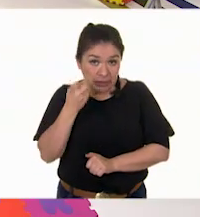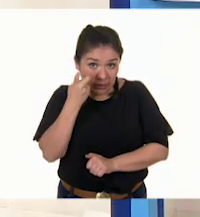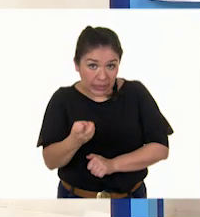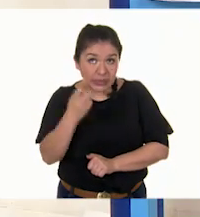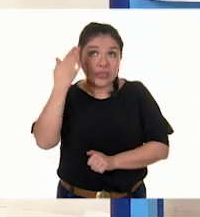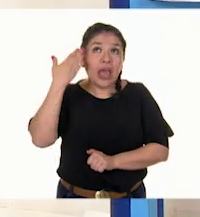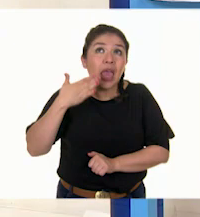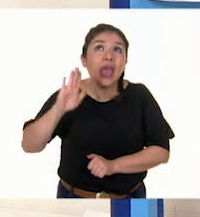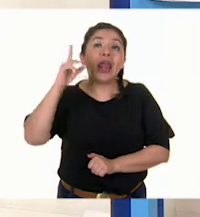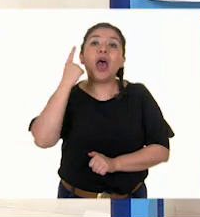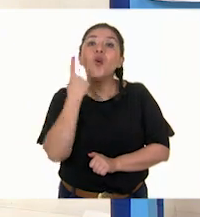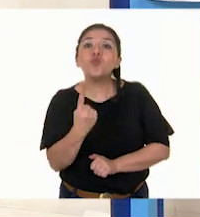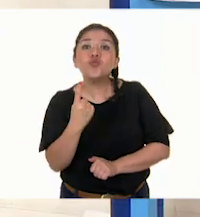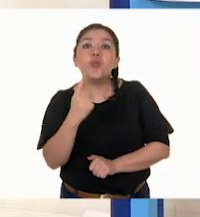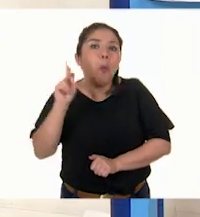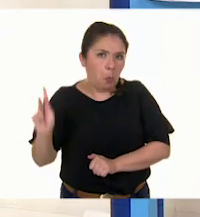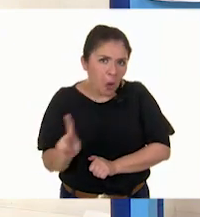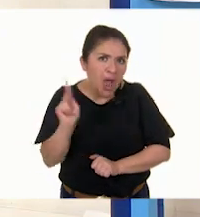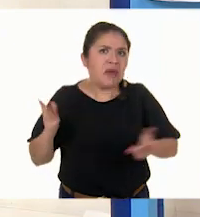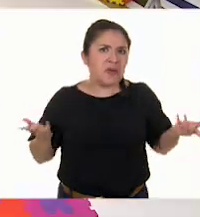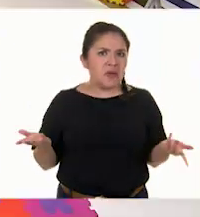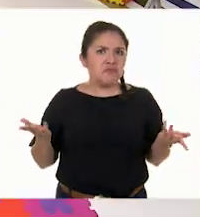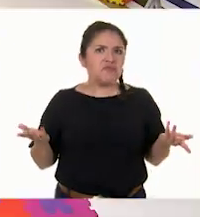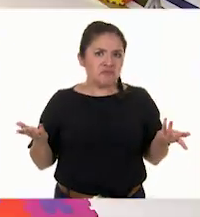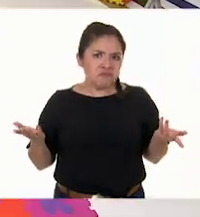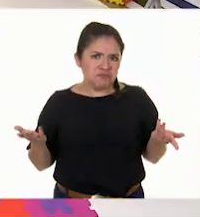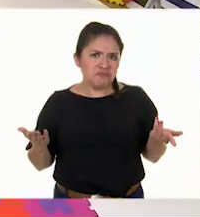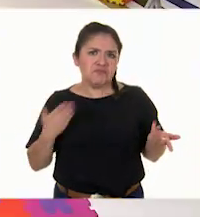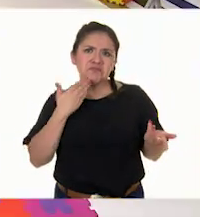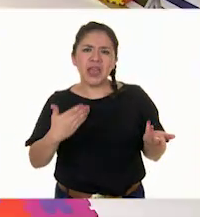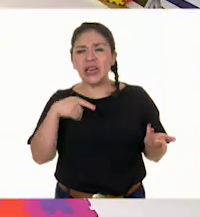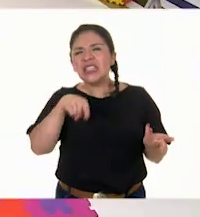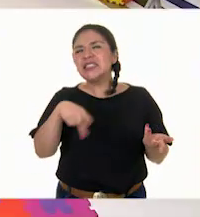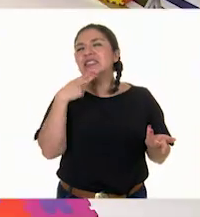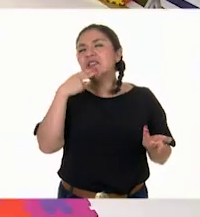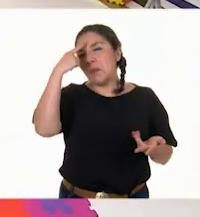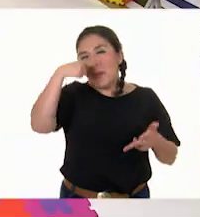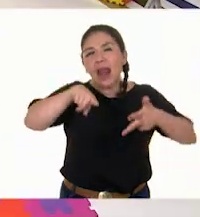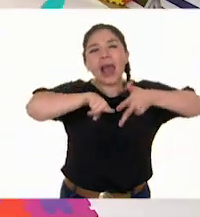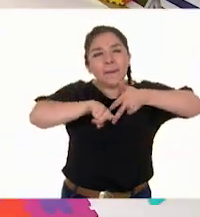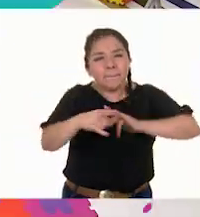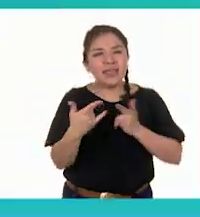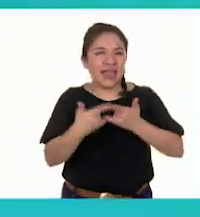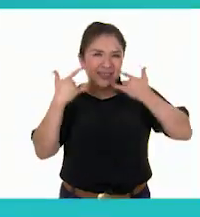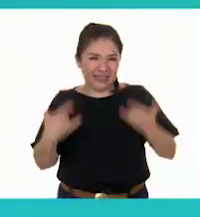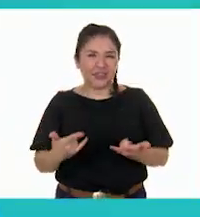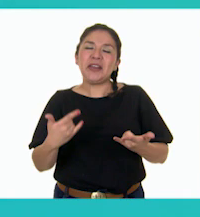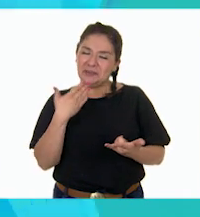pueblo. Exacto. Entonces, ¿será? Para iniciar. Perfecto. Muy bien. Muy bien.